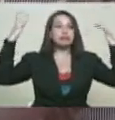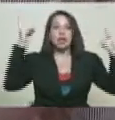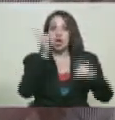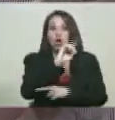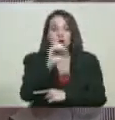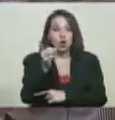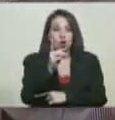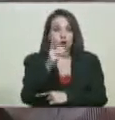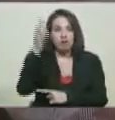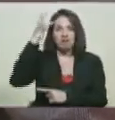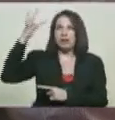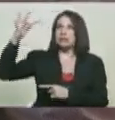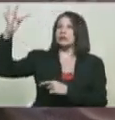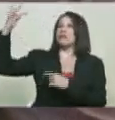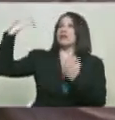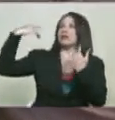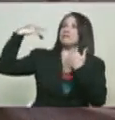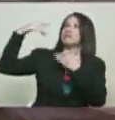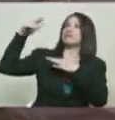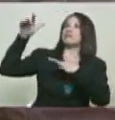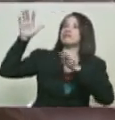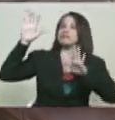filosofías generales